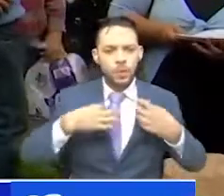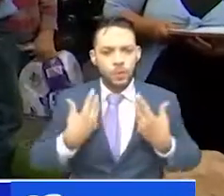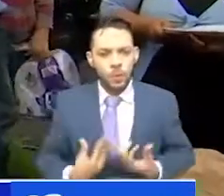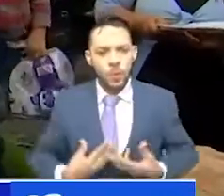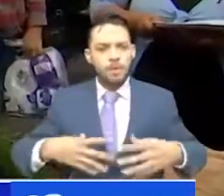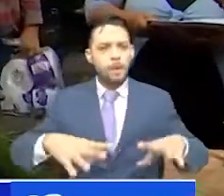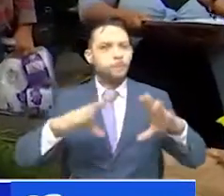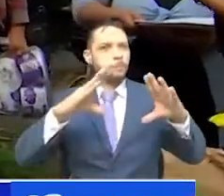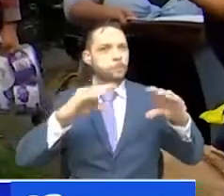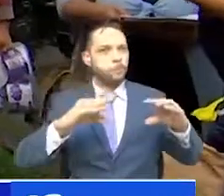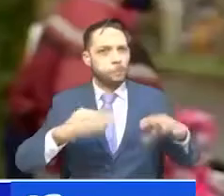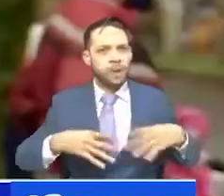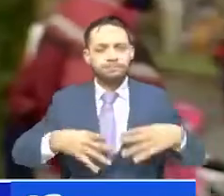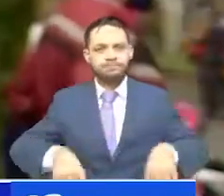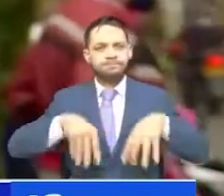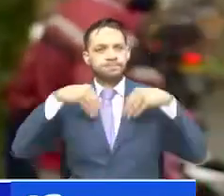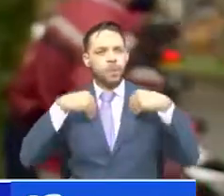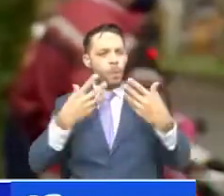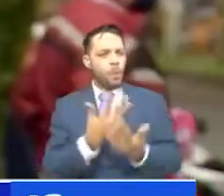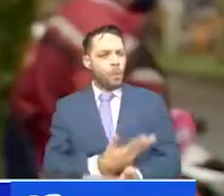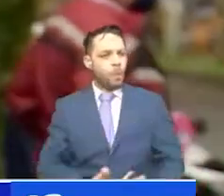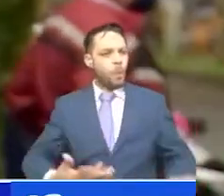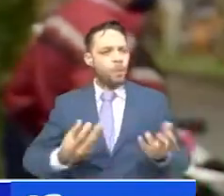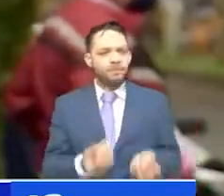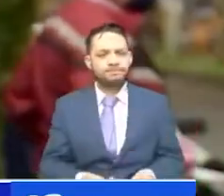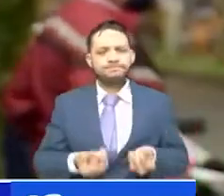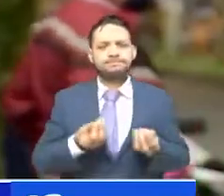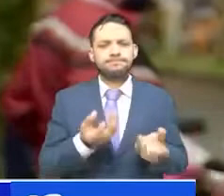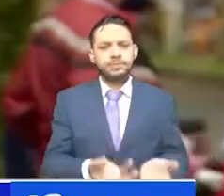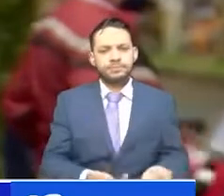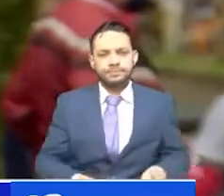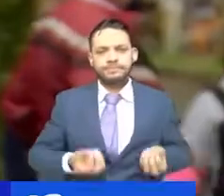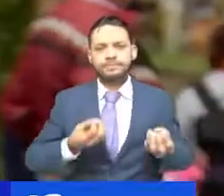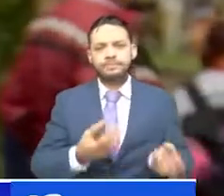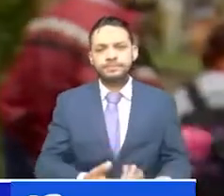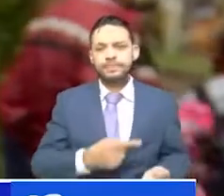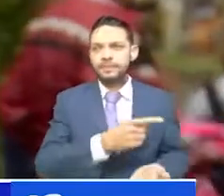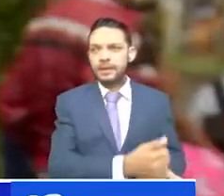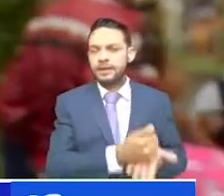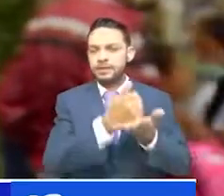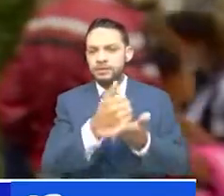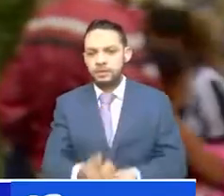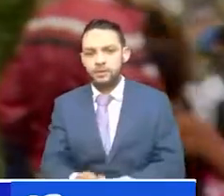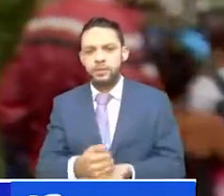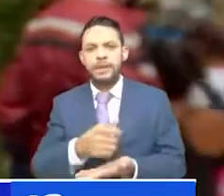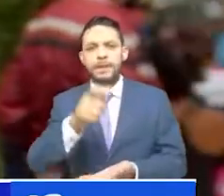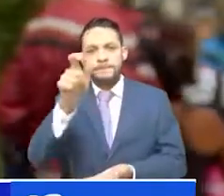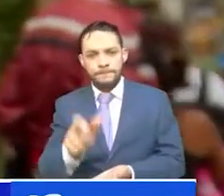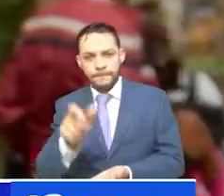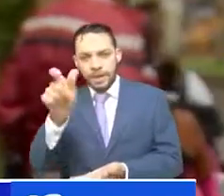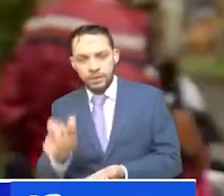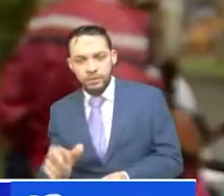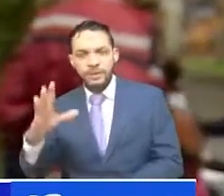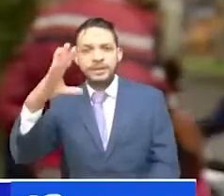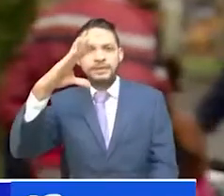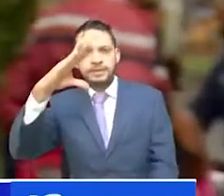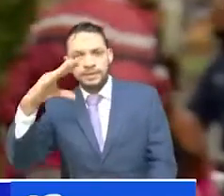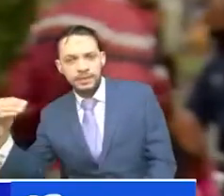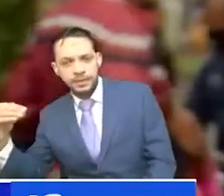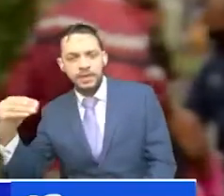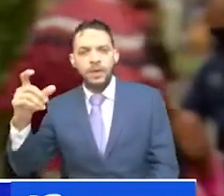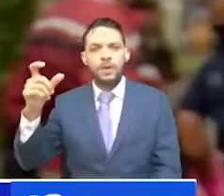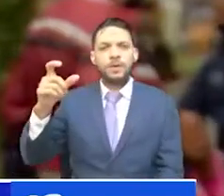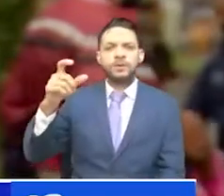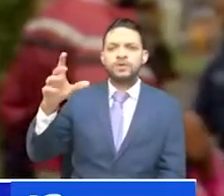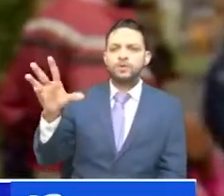colchonetas, entre muchas cosas más. Las ayudas que dieron los risaraldenses, nuestros hermanos quindianos y todas las